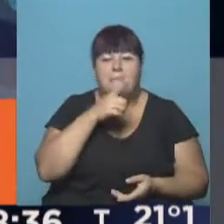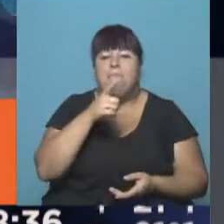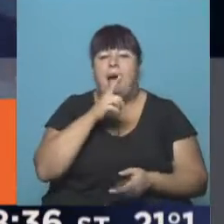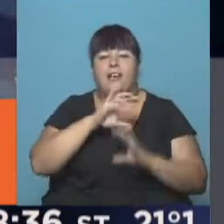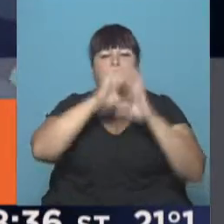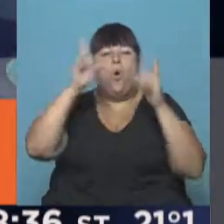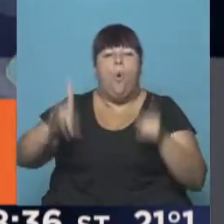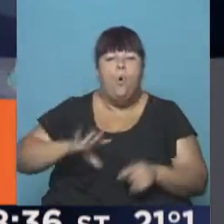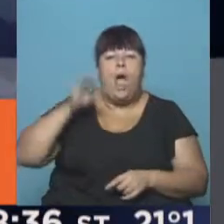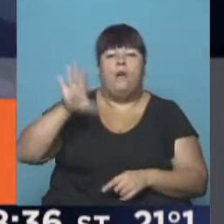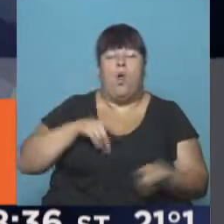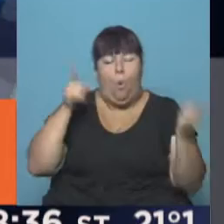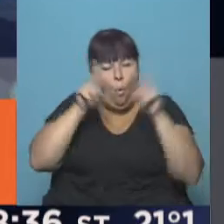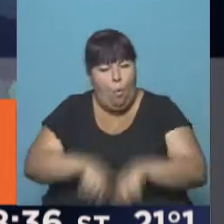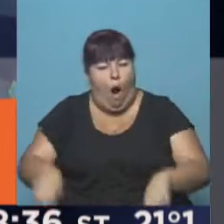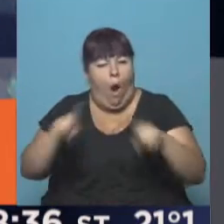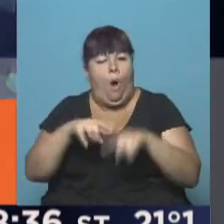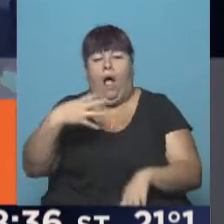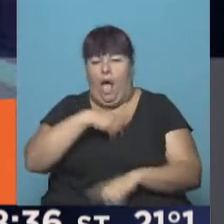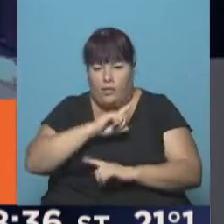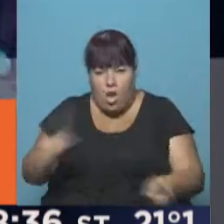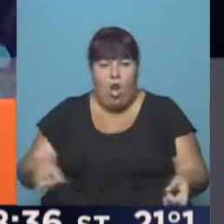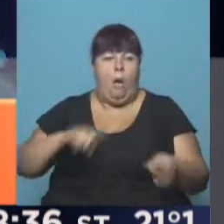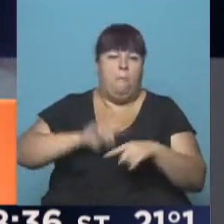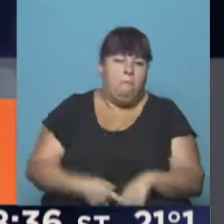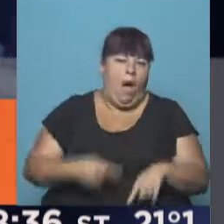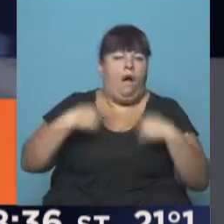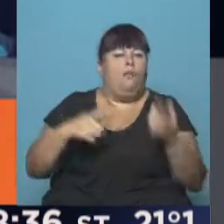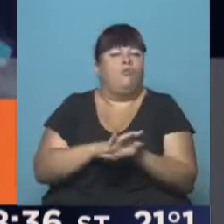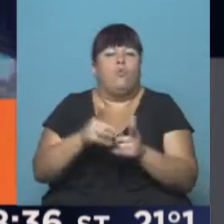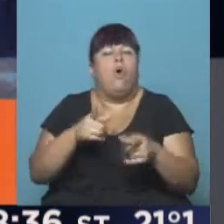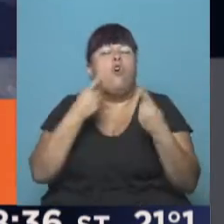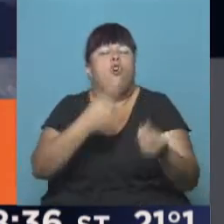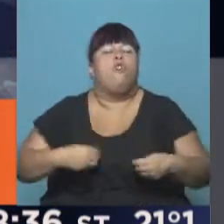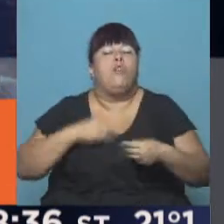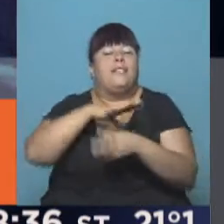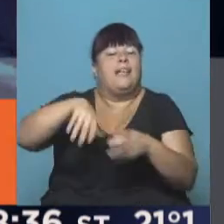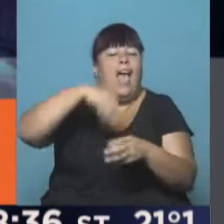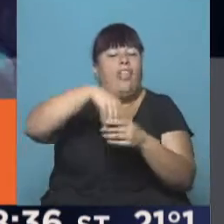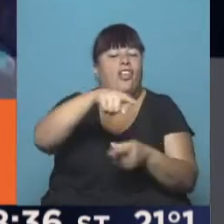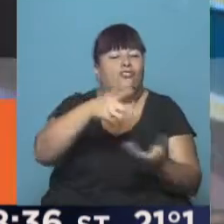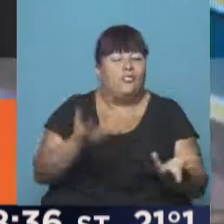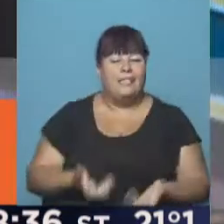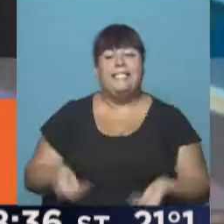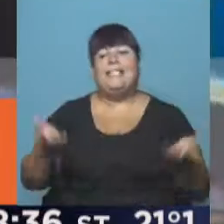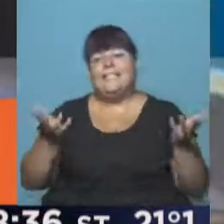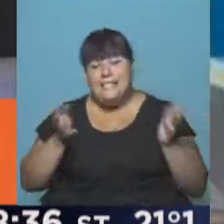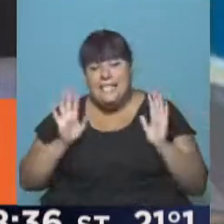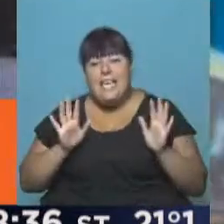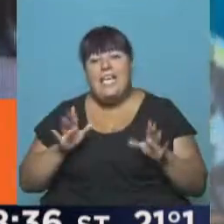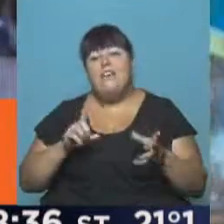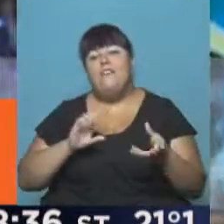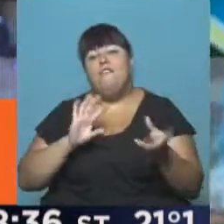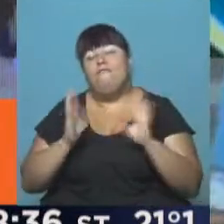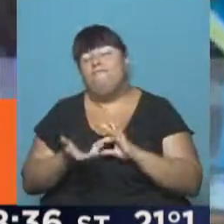todos los años se repite que no arrancan las clases que hay varios días de paro y que no se soluciona cuál es la sensación interna de ustedes el saber de